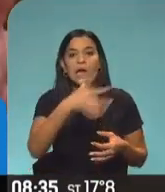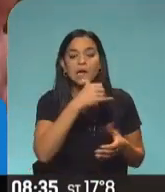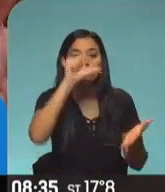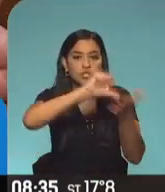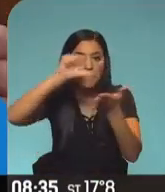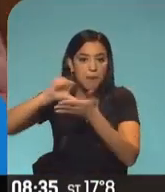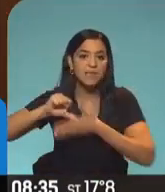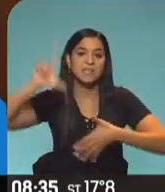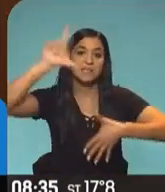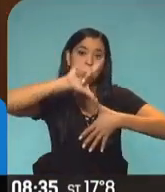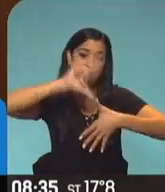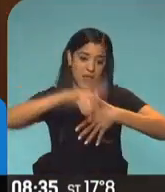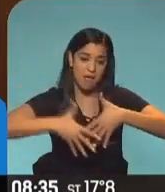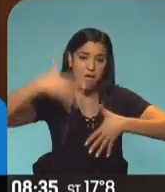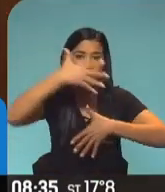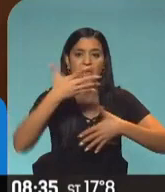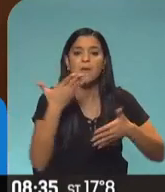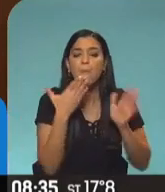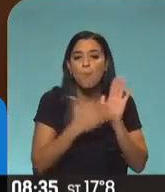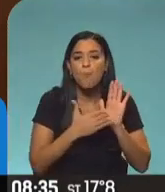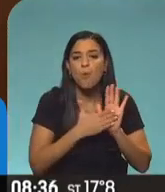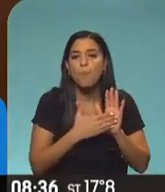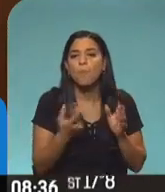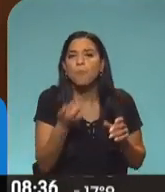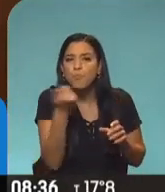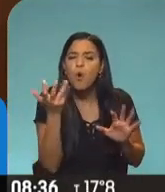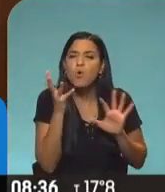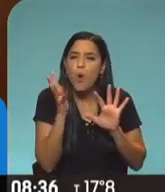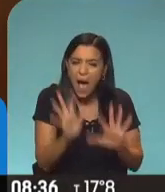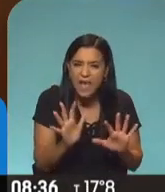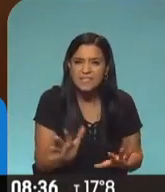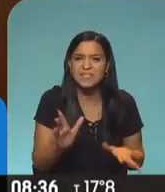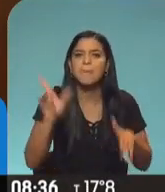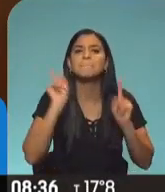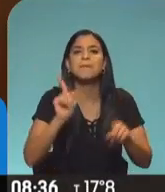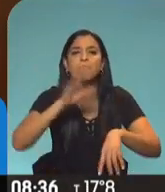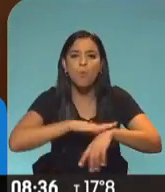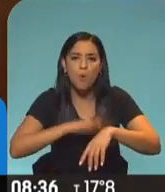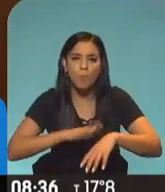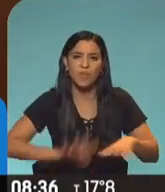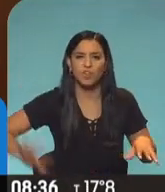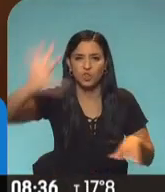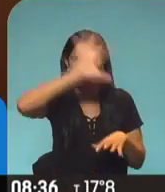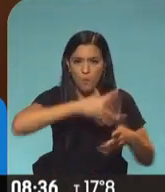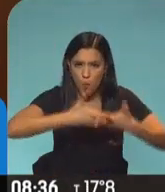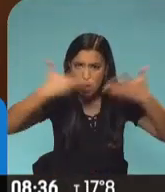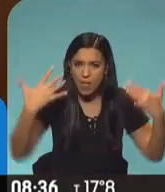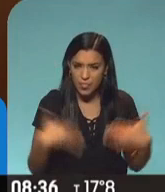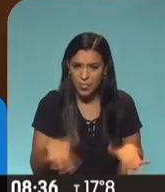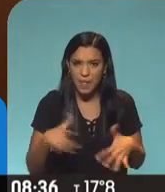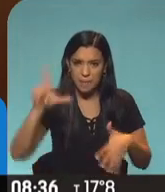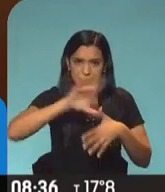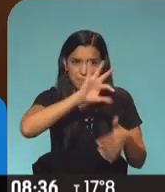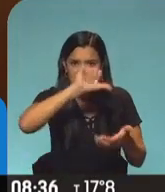países de América Latina. Es una experiencia. Pocas veces hubo algo regional al mismo tiempo de tanta magnitud.